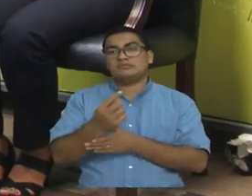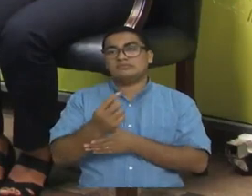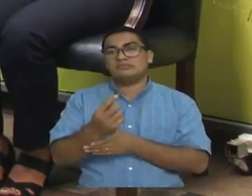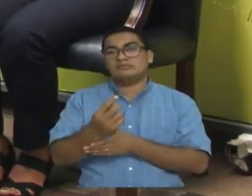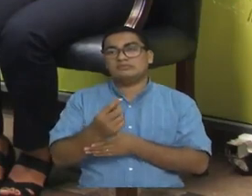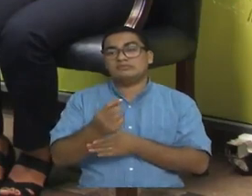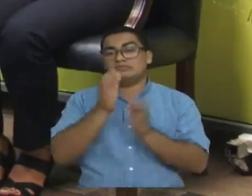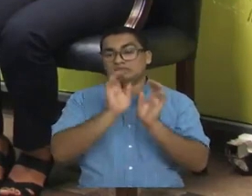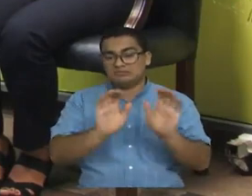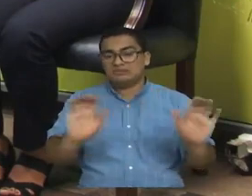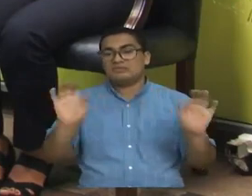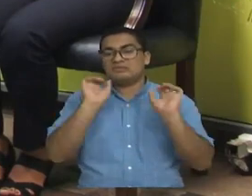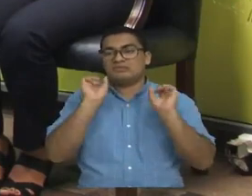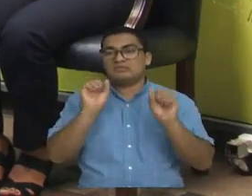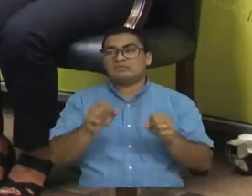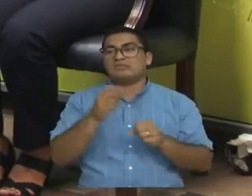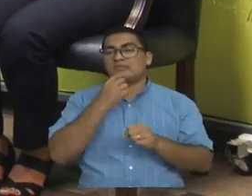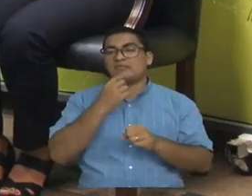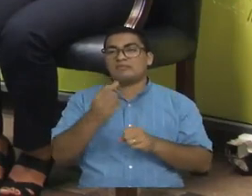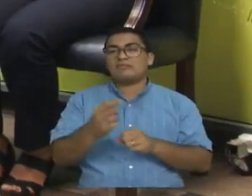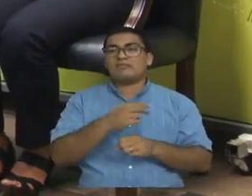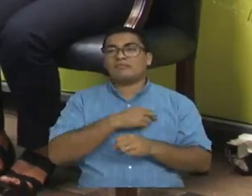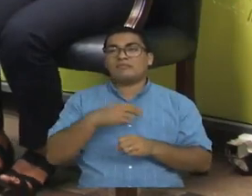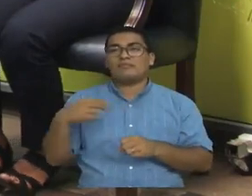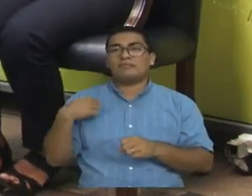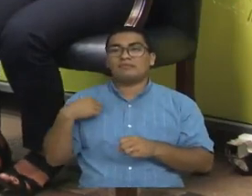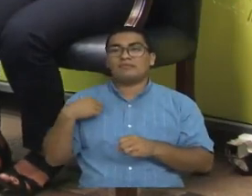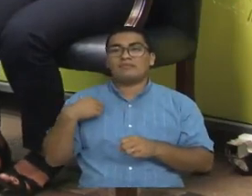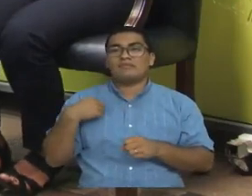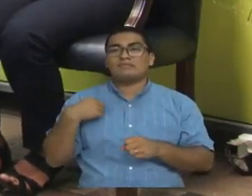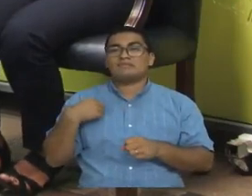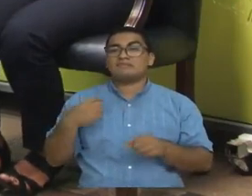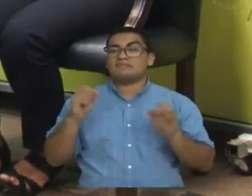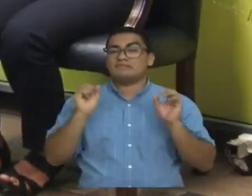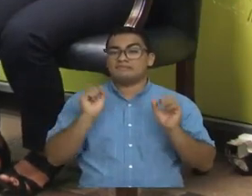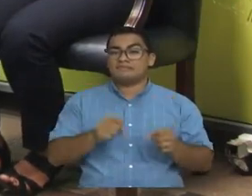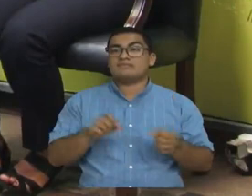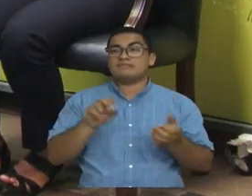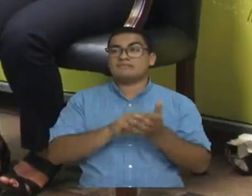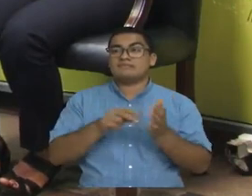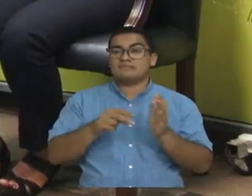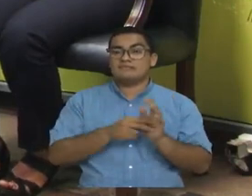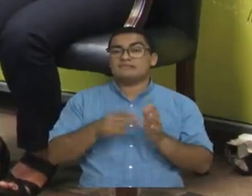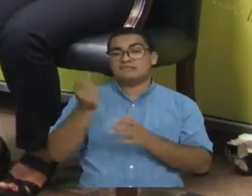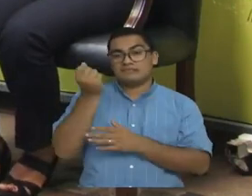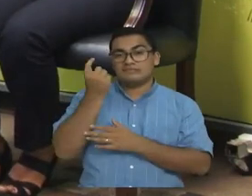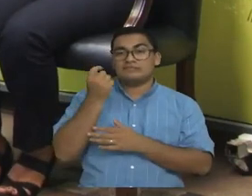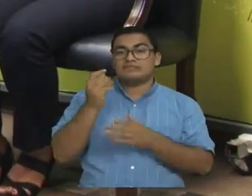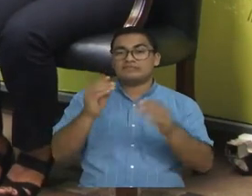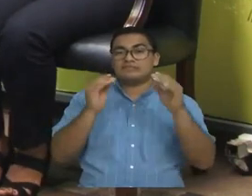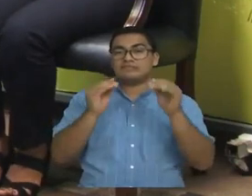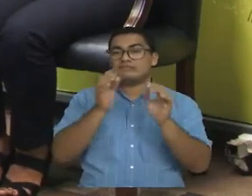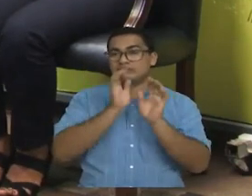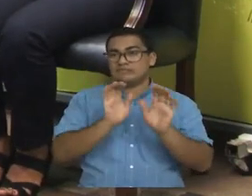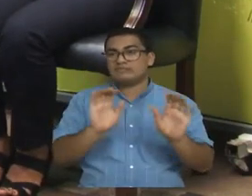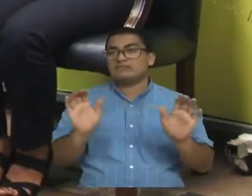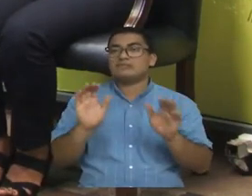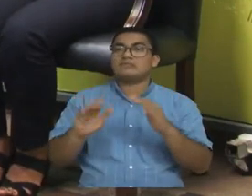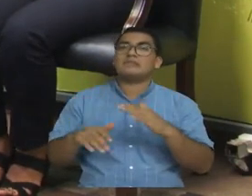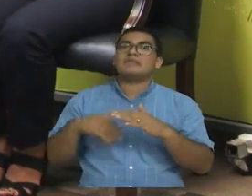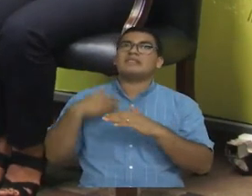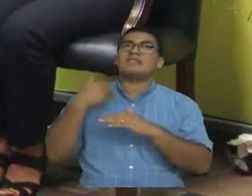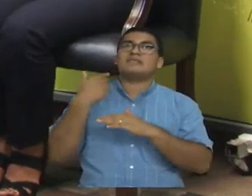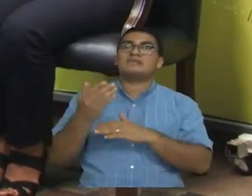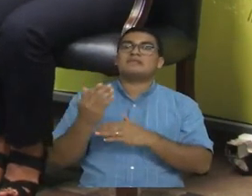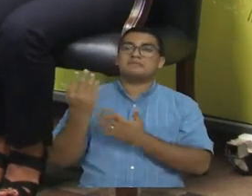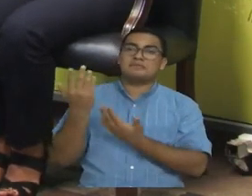final los niños tienen la capacidad de hacerlo. Sí. Esto contraproducente se vuelva productivo para la educación de los niños. Eso lo vamos a estar